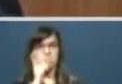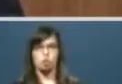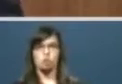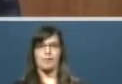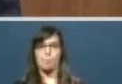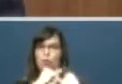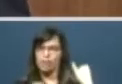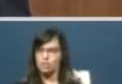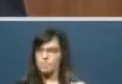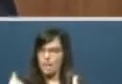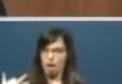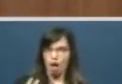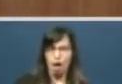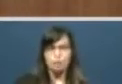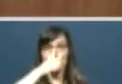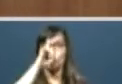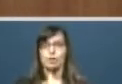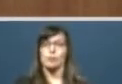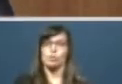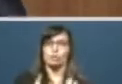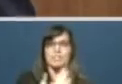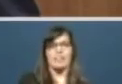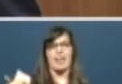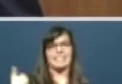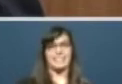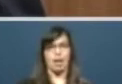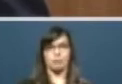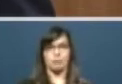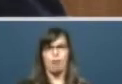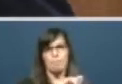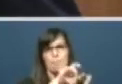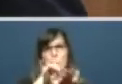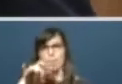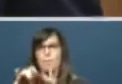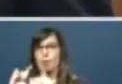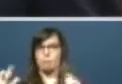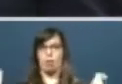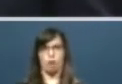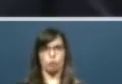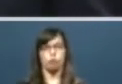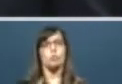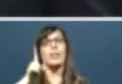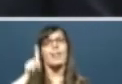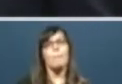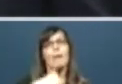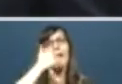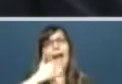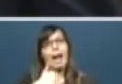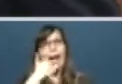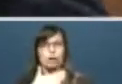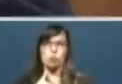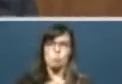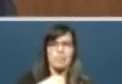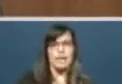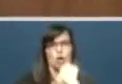la crisis y que señalan el fin de la destrucción de empleo e incluso una cierta capacidad de nuestra